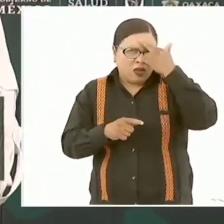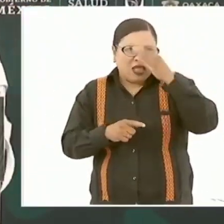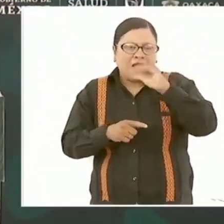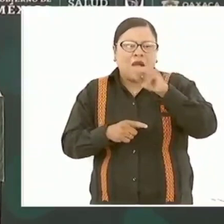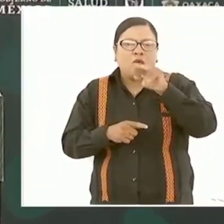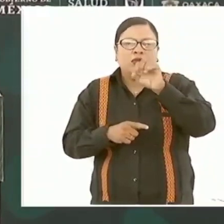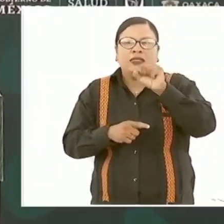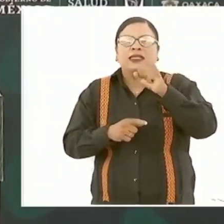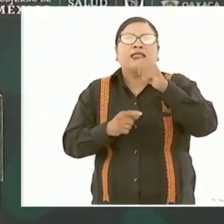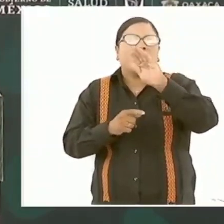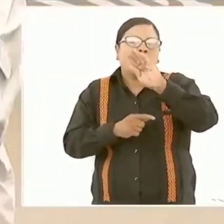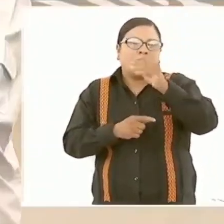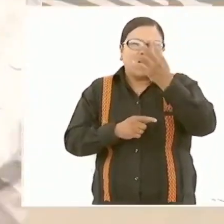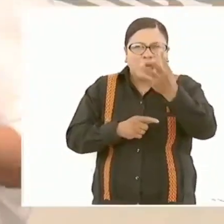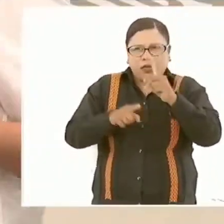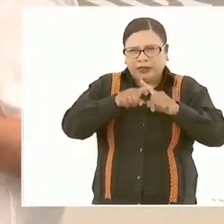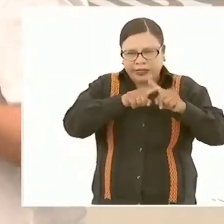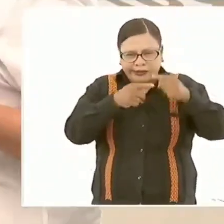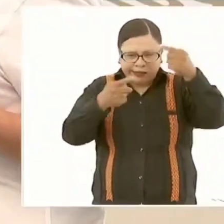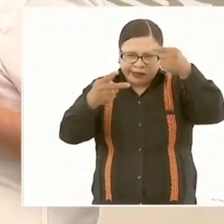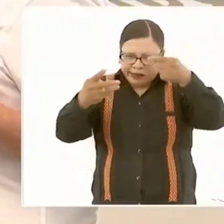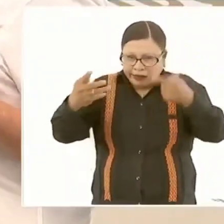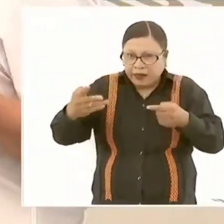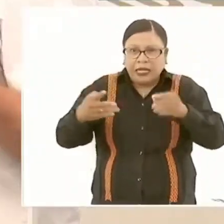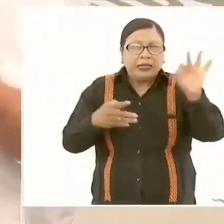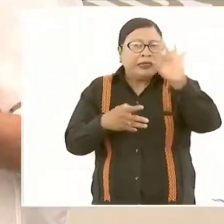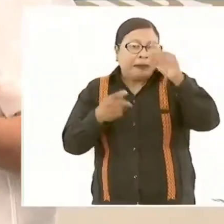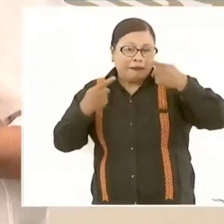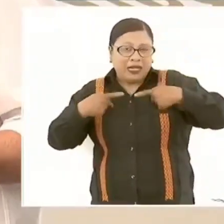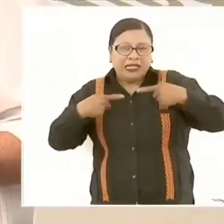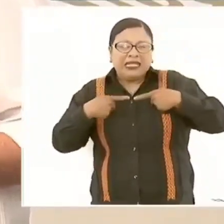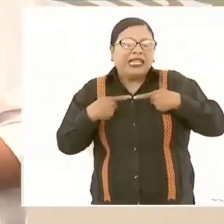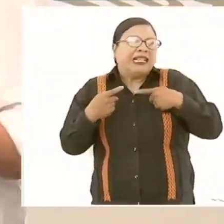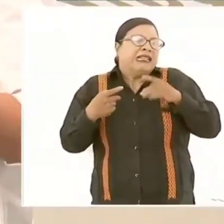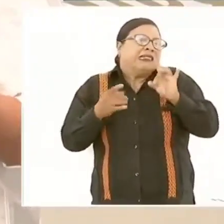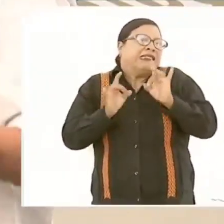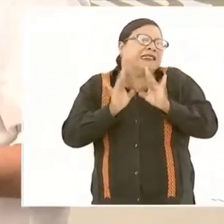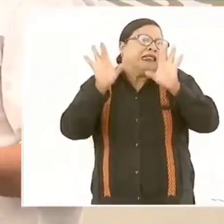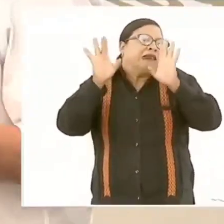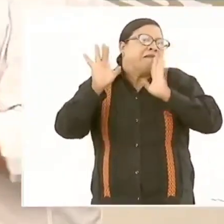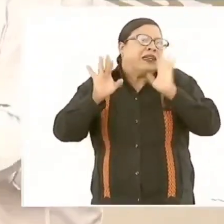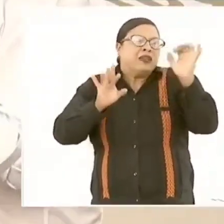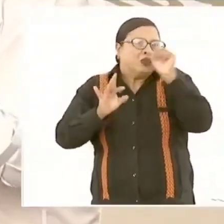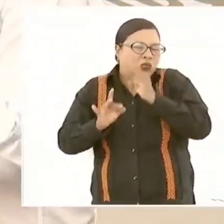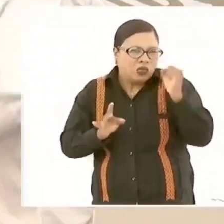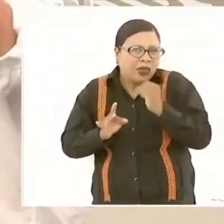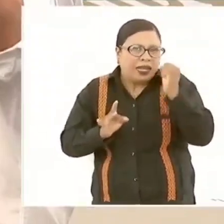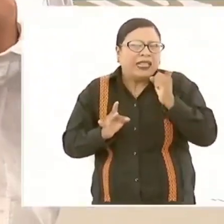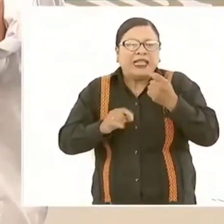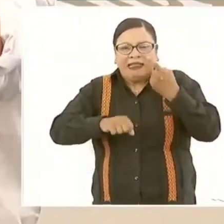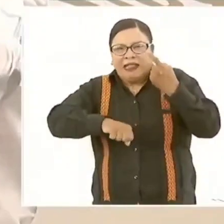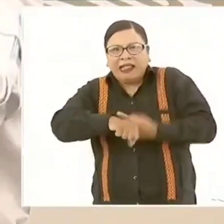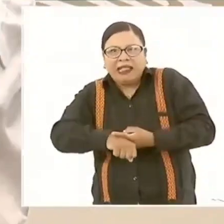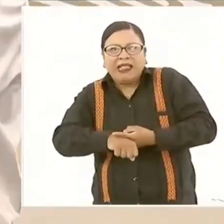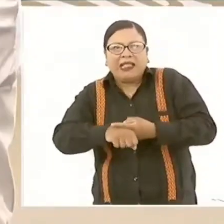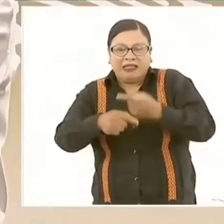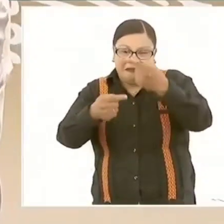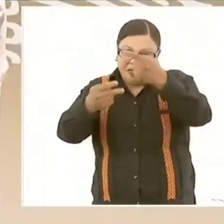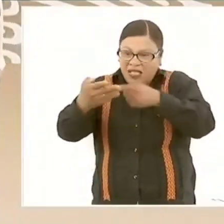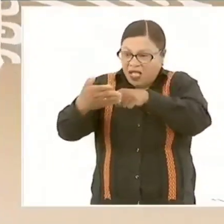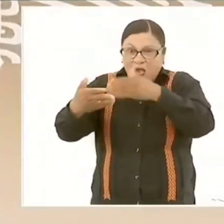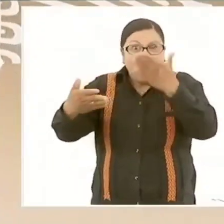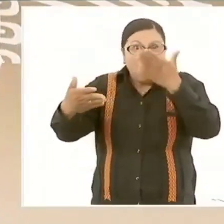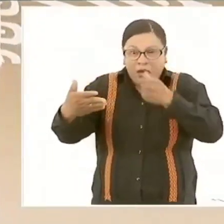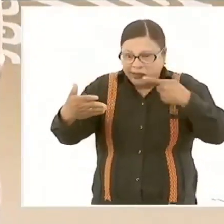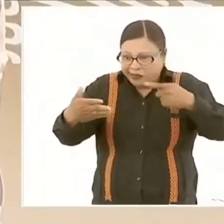con 294 intervenciones. Y si una persona tenía la mala suerte, la mala fortuna de enfermarse fuera de esas